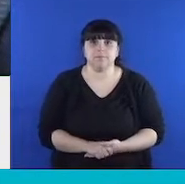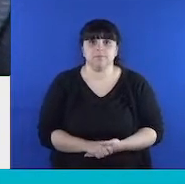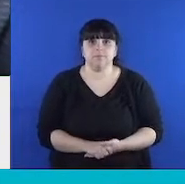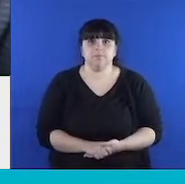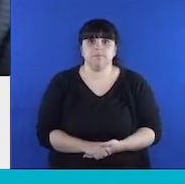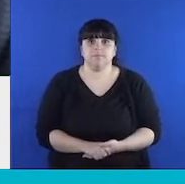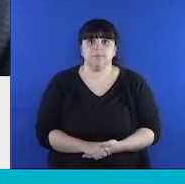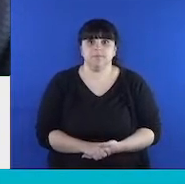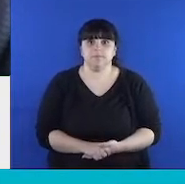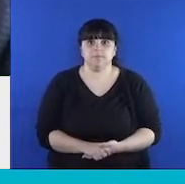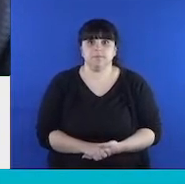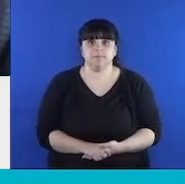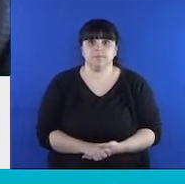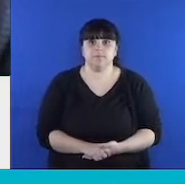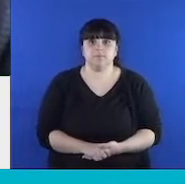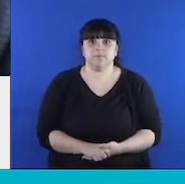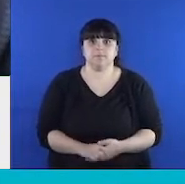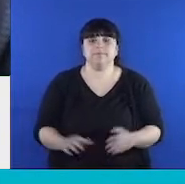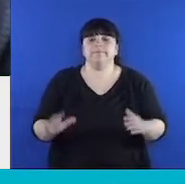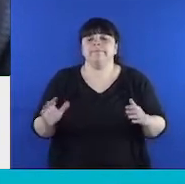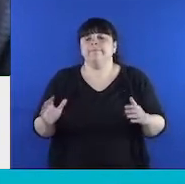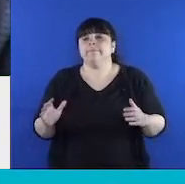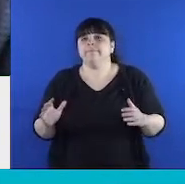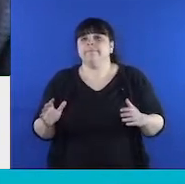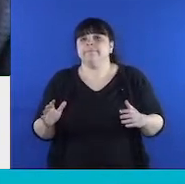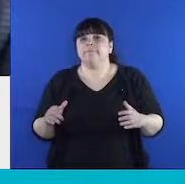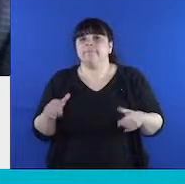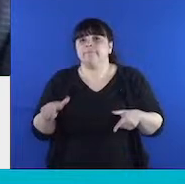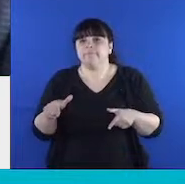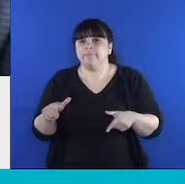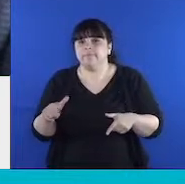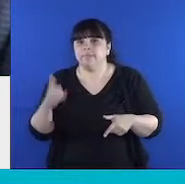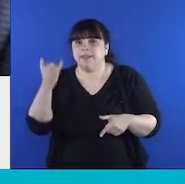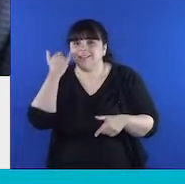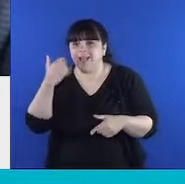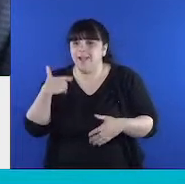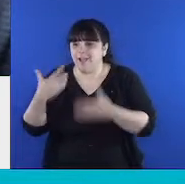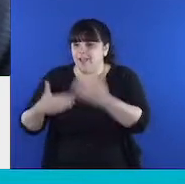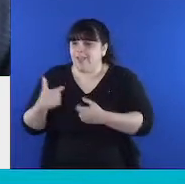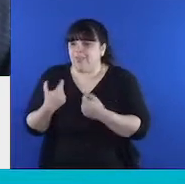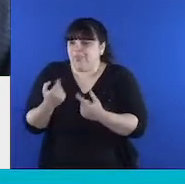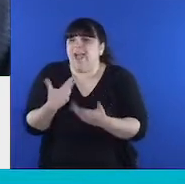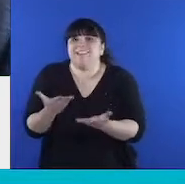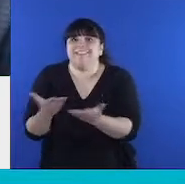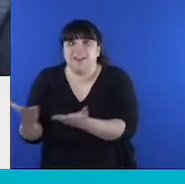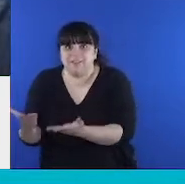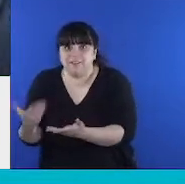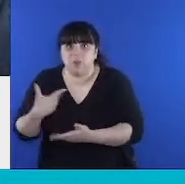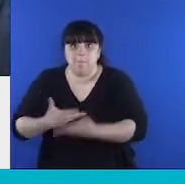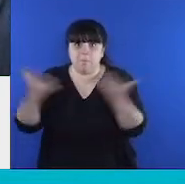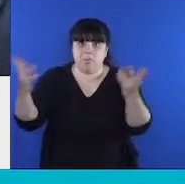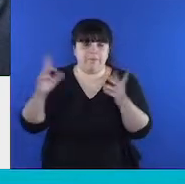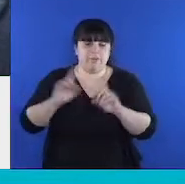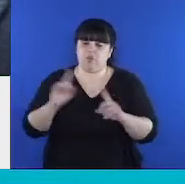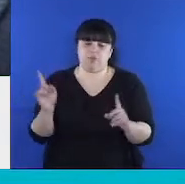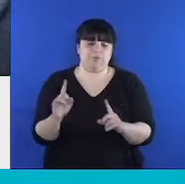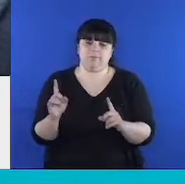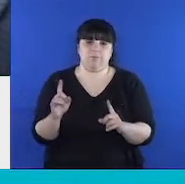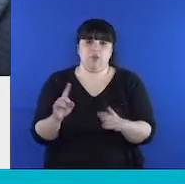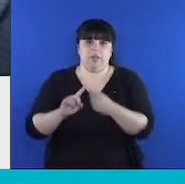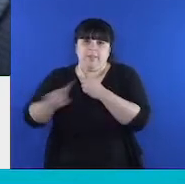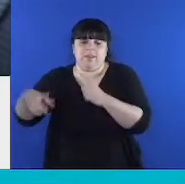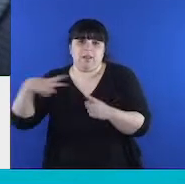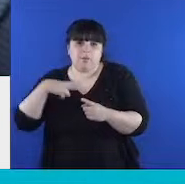Por lo tanto, las prestaciones dejan de ser un servicio público, pasan a ser un servicio de una sociedad anónima.